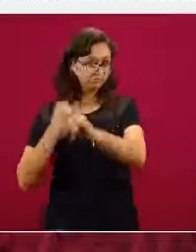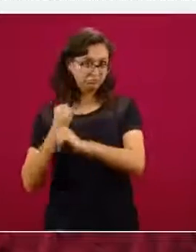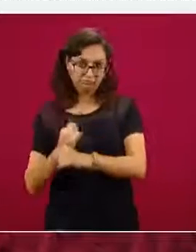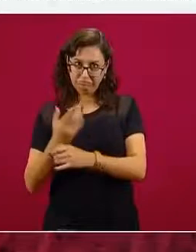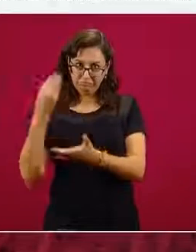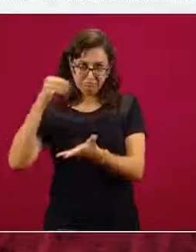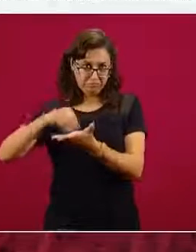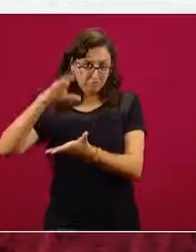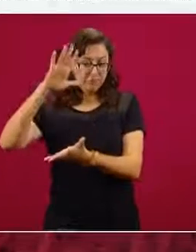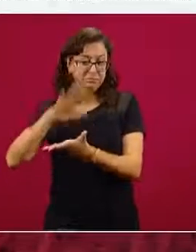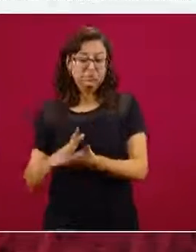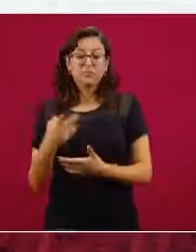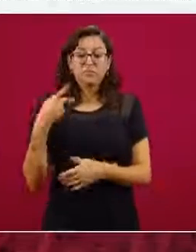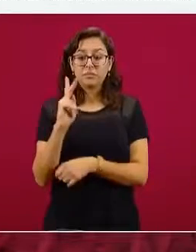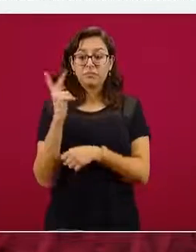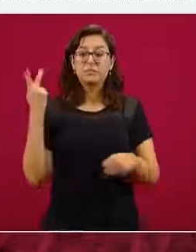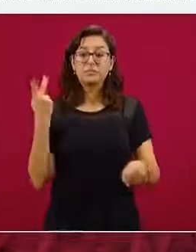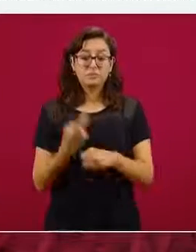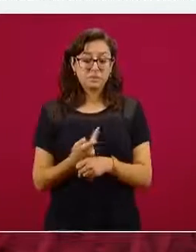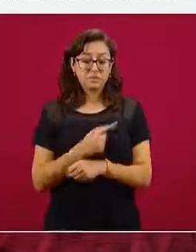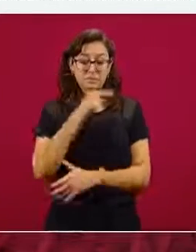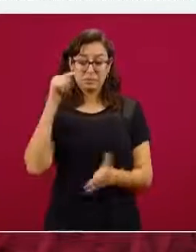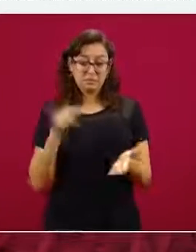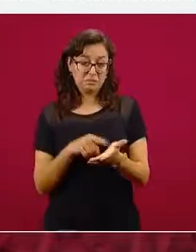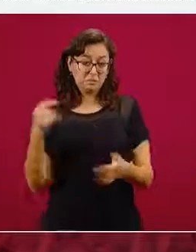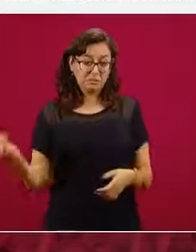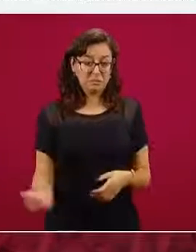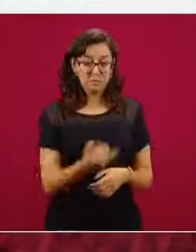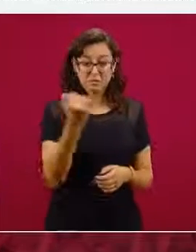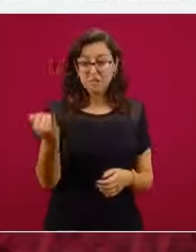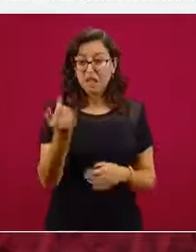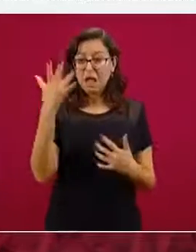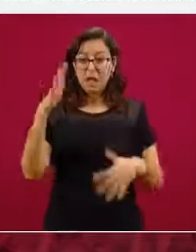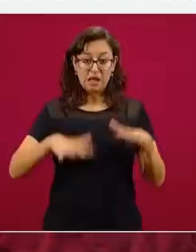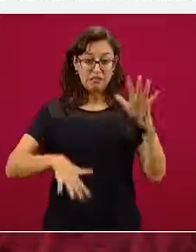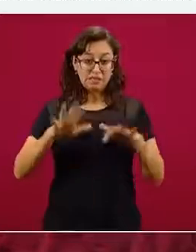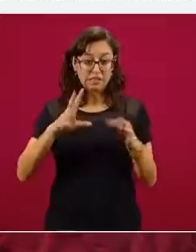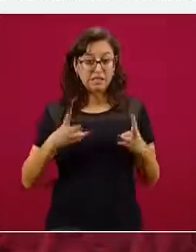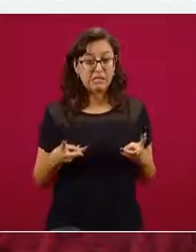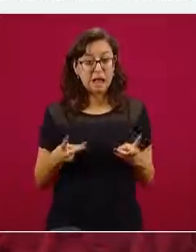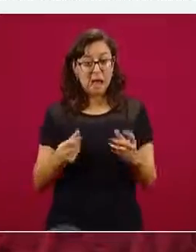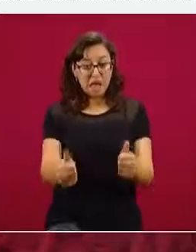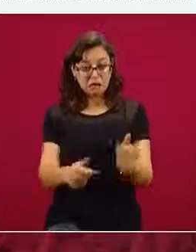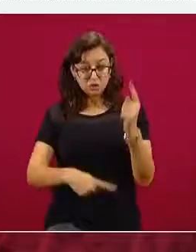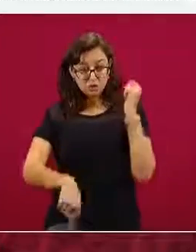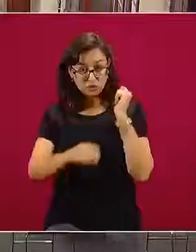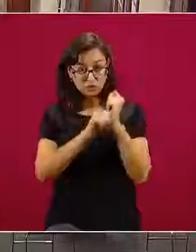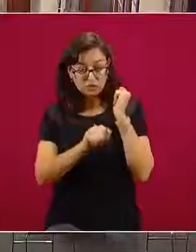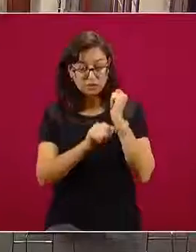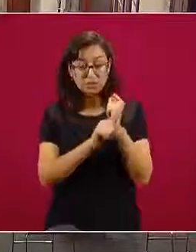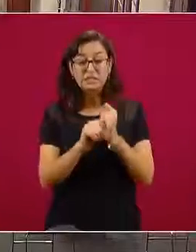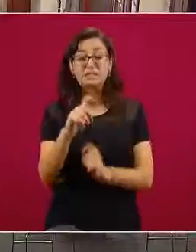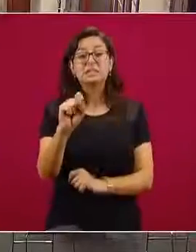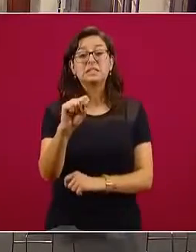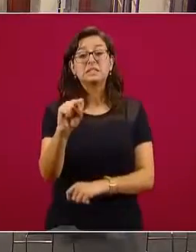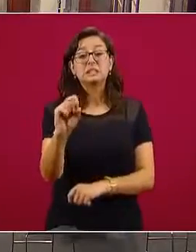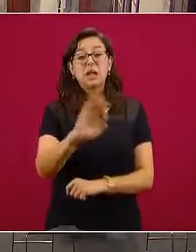que en asentamientos irregulares las familias dedican hasta 60% del ingreso familiar solamente en